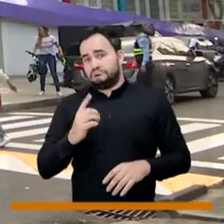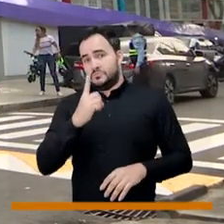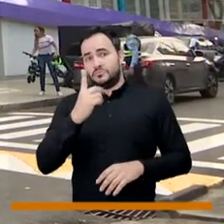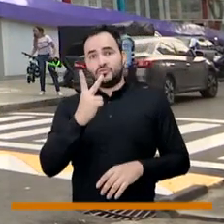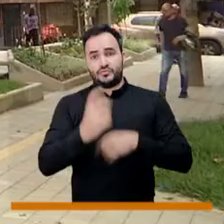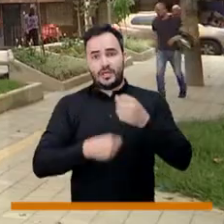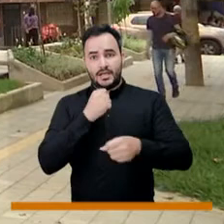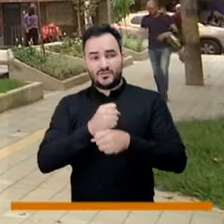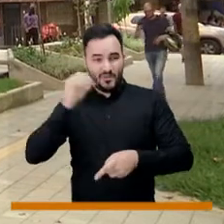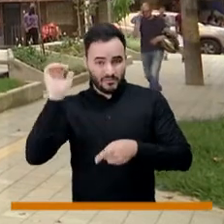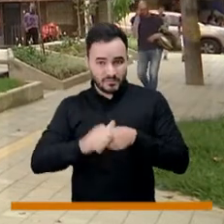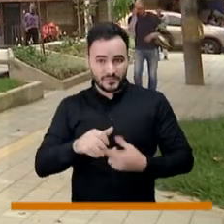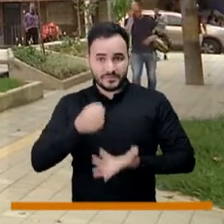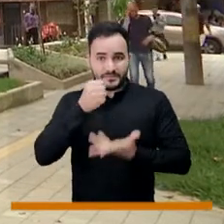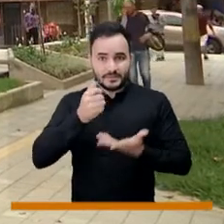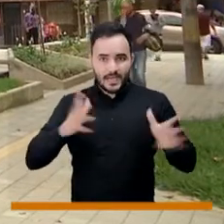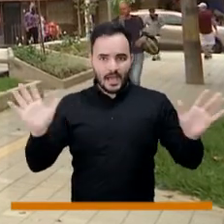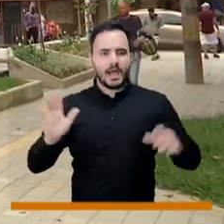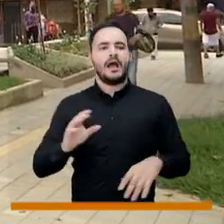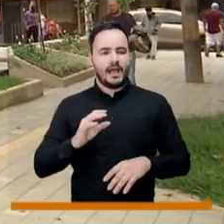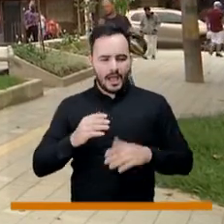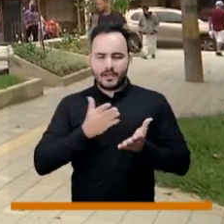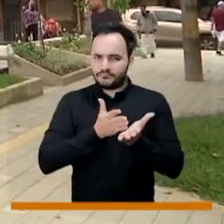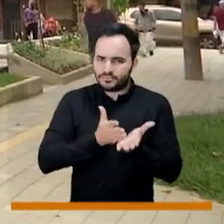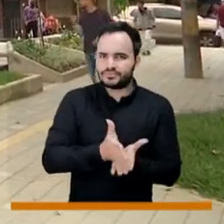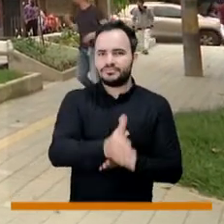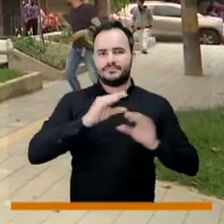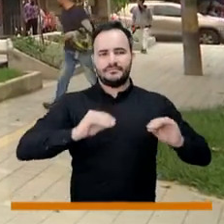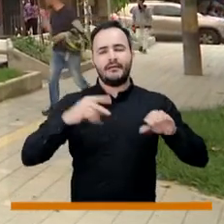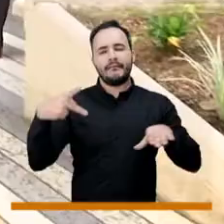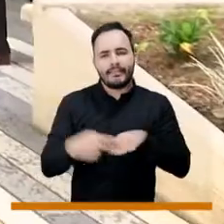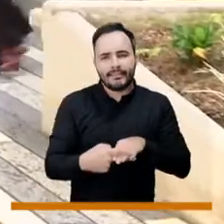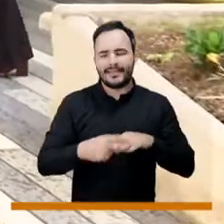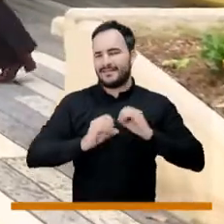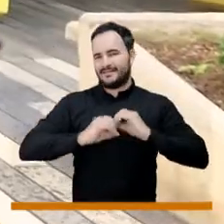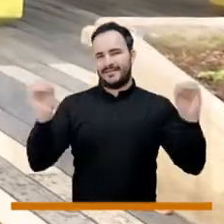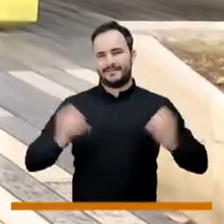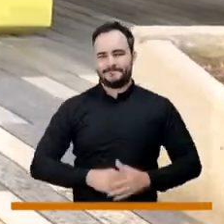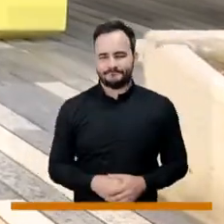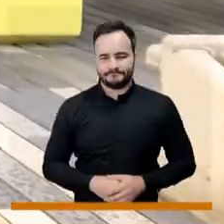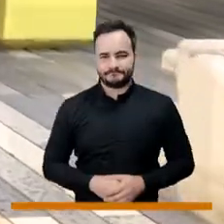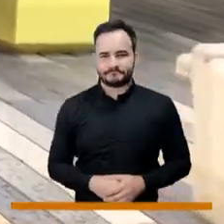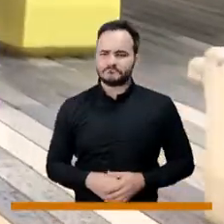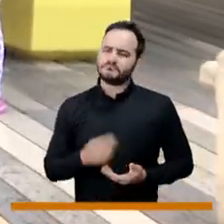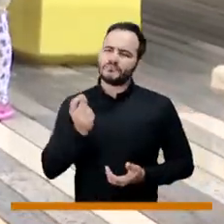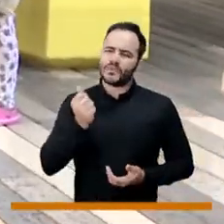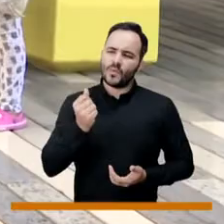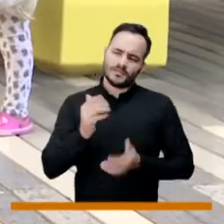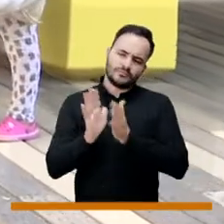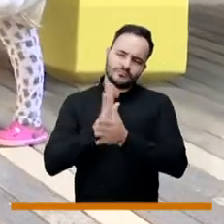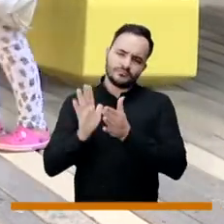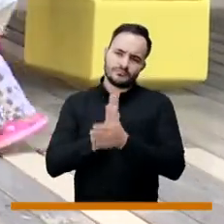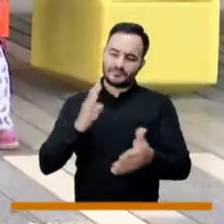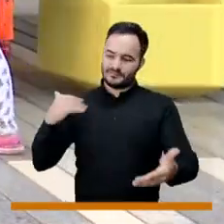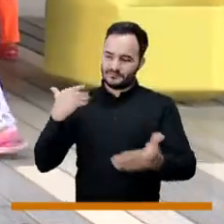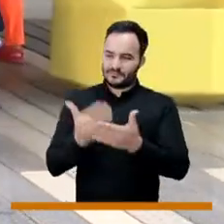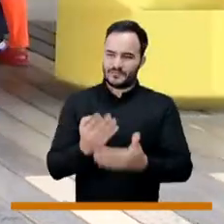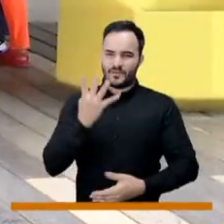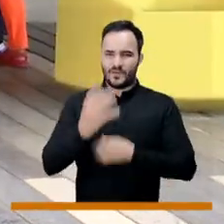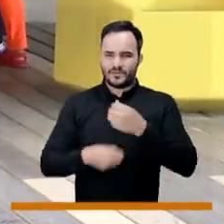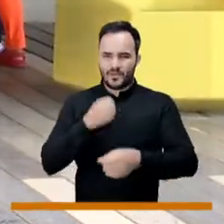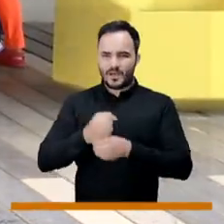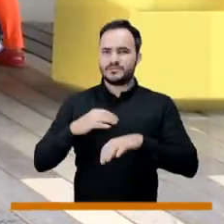atención integral del programa del comienzo no se interrumpa cuéntenos cuánto se ha invertido en el cuatrenio